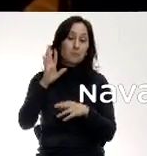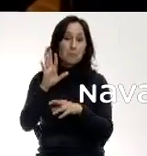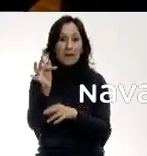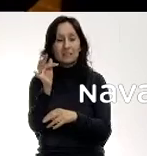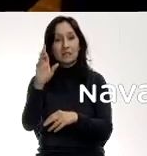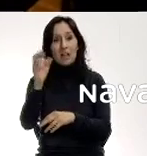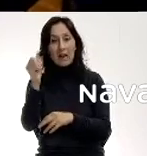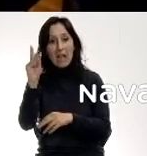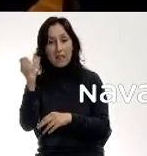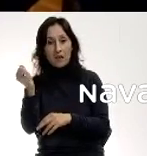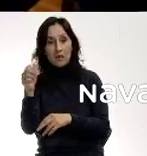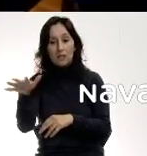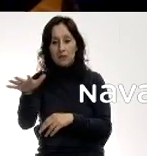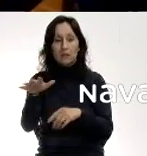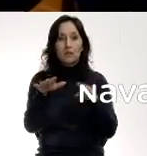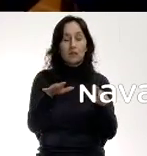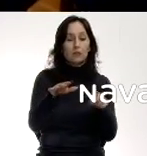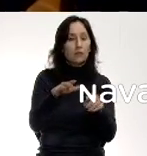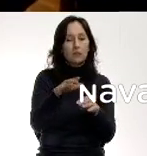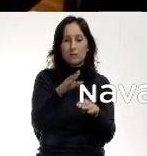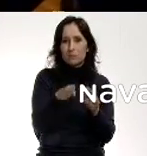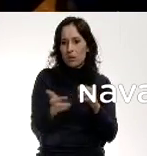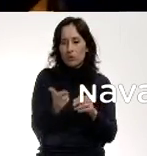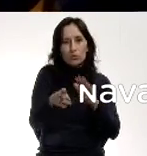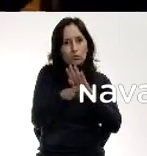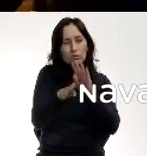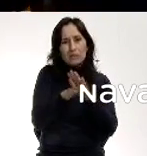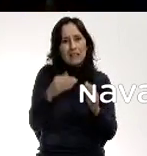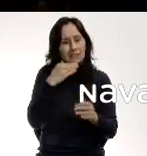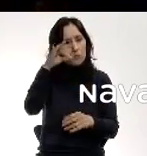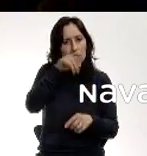que se conserva casi en su totalidad.